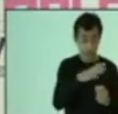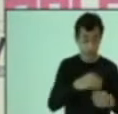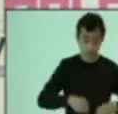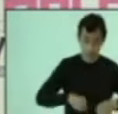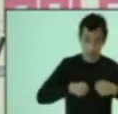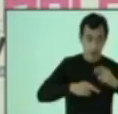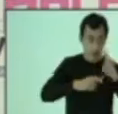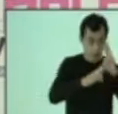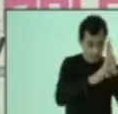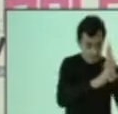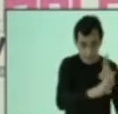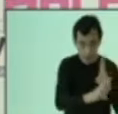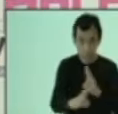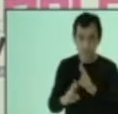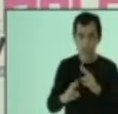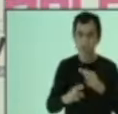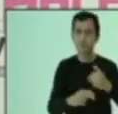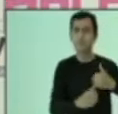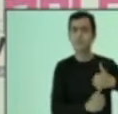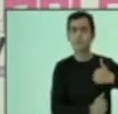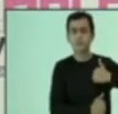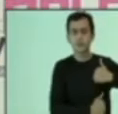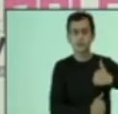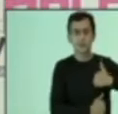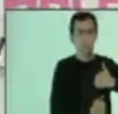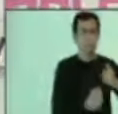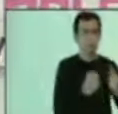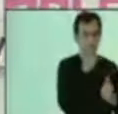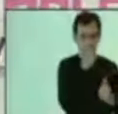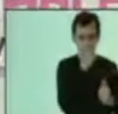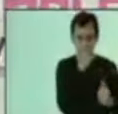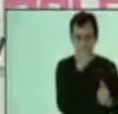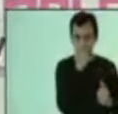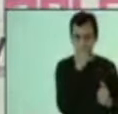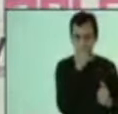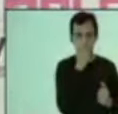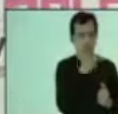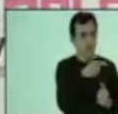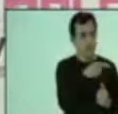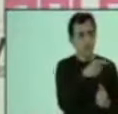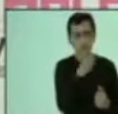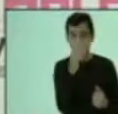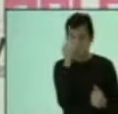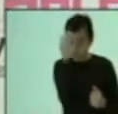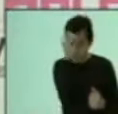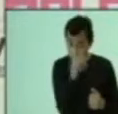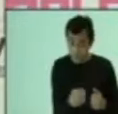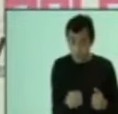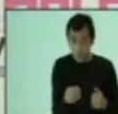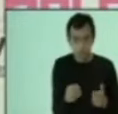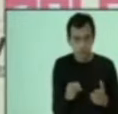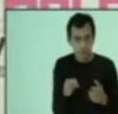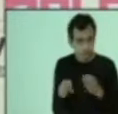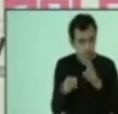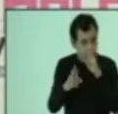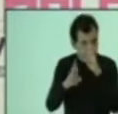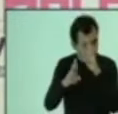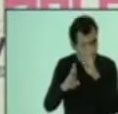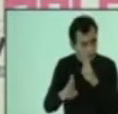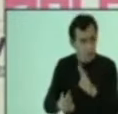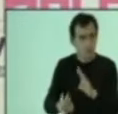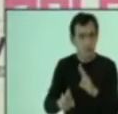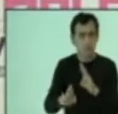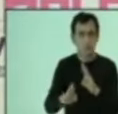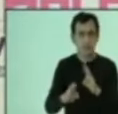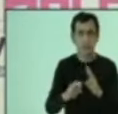humanos. Como autoridad municipal, está obligado a garantizar el acceso a esos derechos. Algunos de ellos son